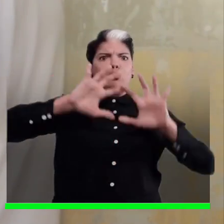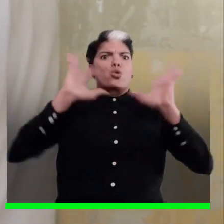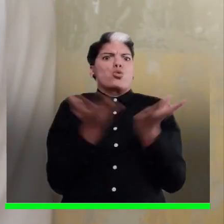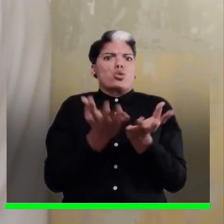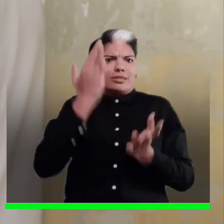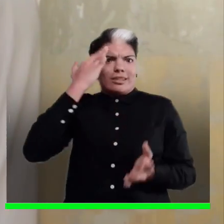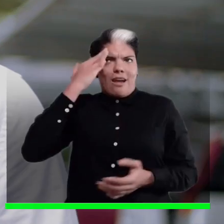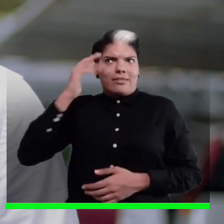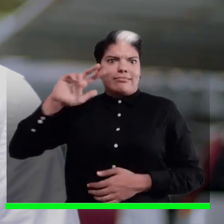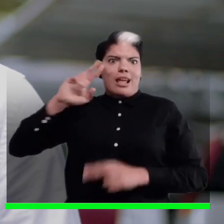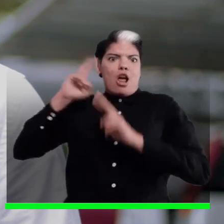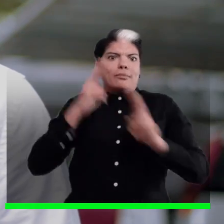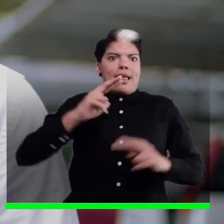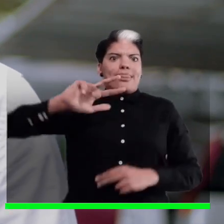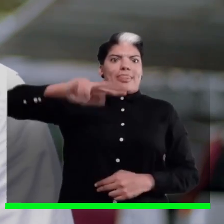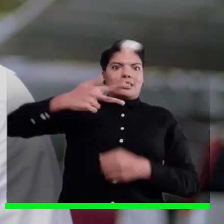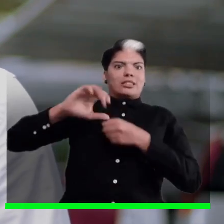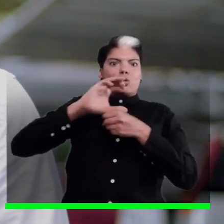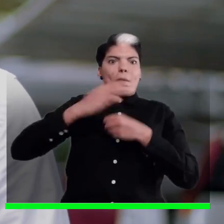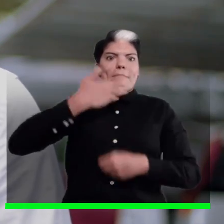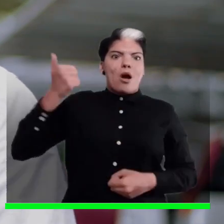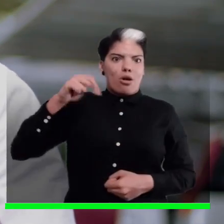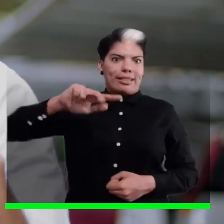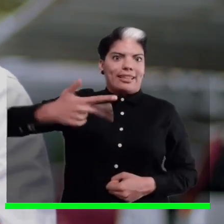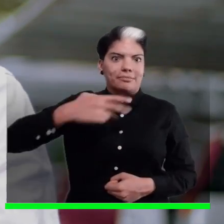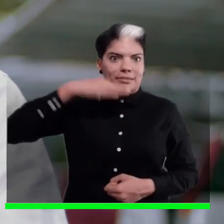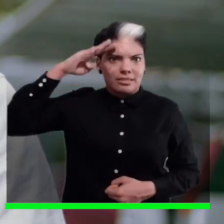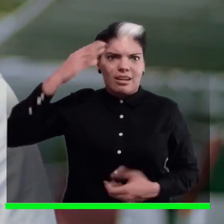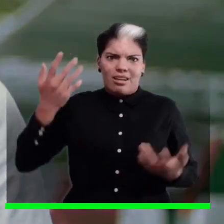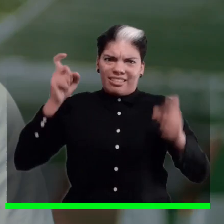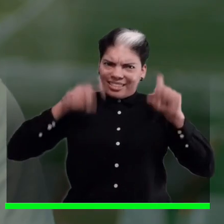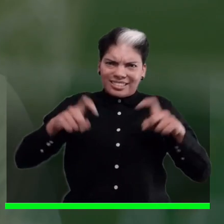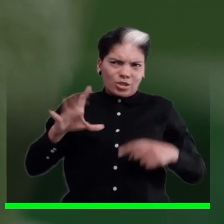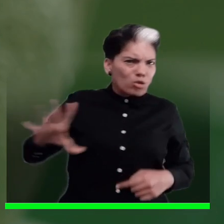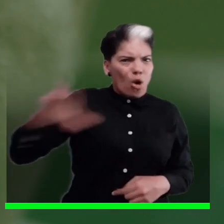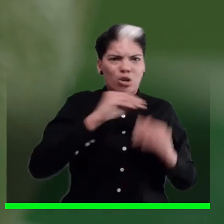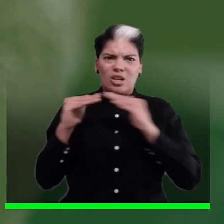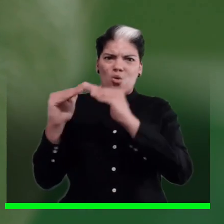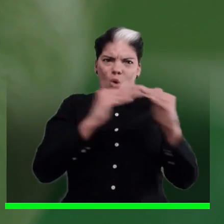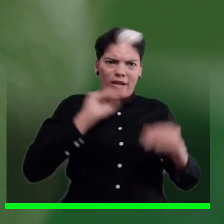trabajar para que nadie se quede atrás. Hoy estamos convencidos de que Medellín tiene que invertir en la esperanza.